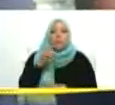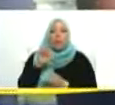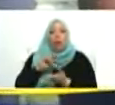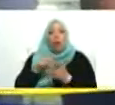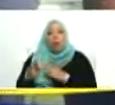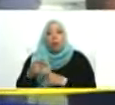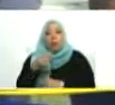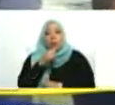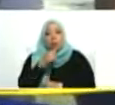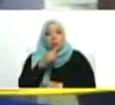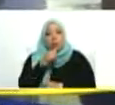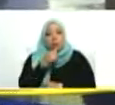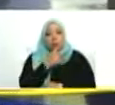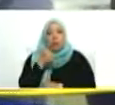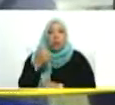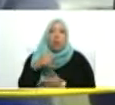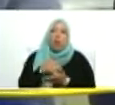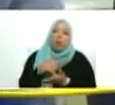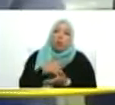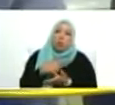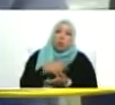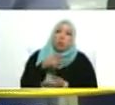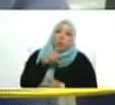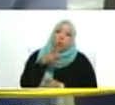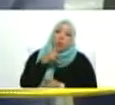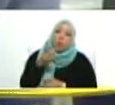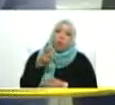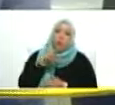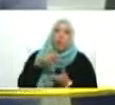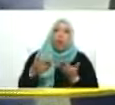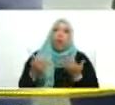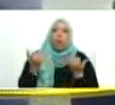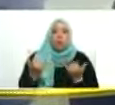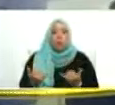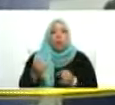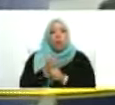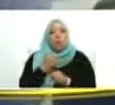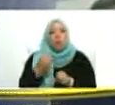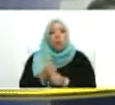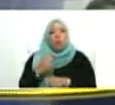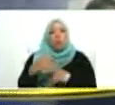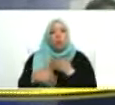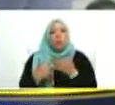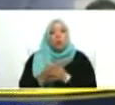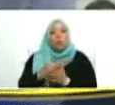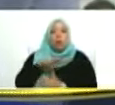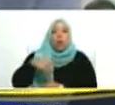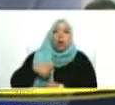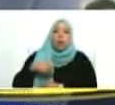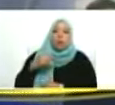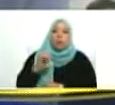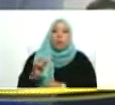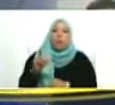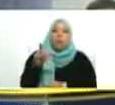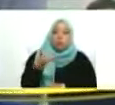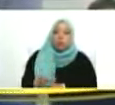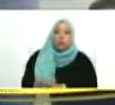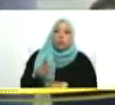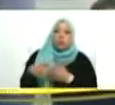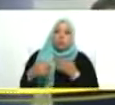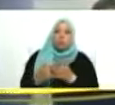quebrarlo, para destruirlo, y quebrándolo él, tratar de destruir y quebrarnos a nosotros.